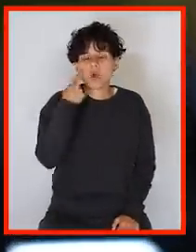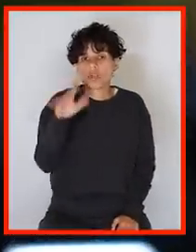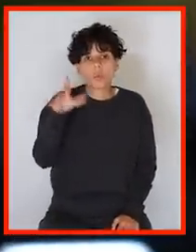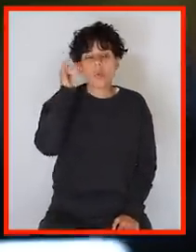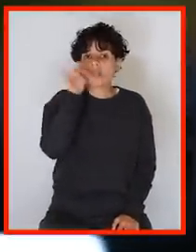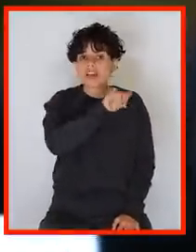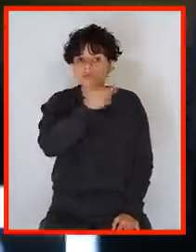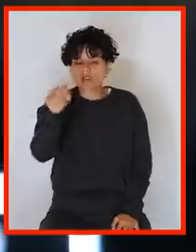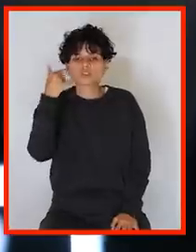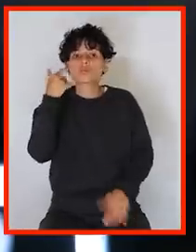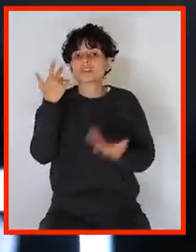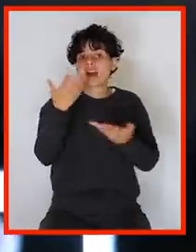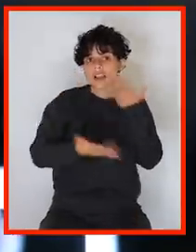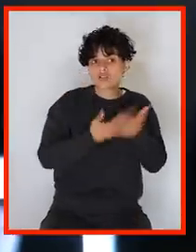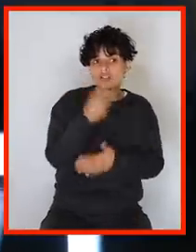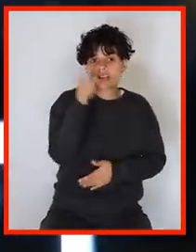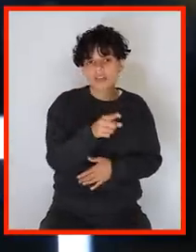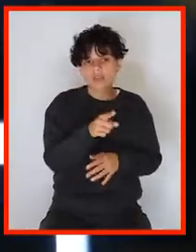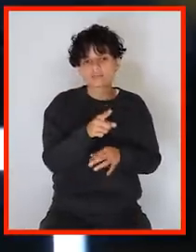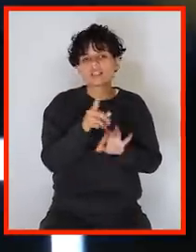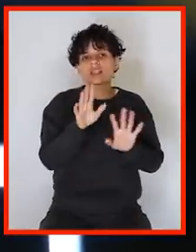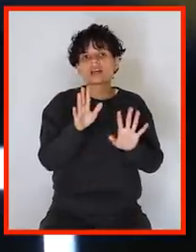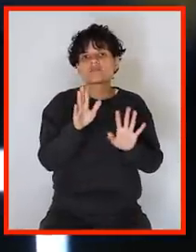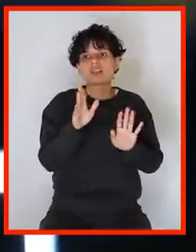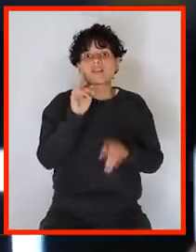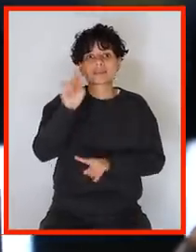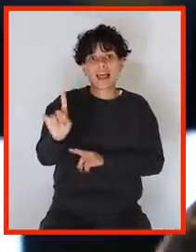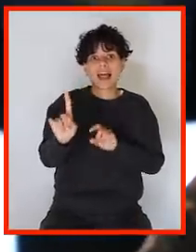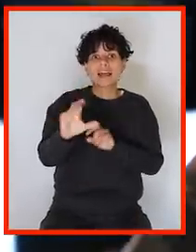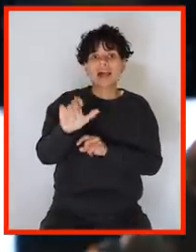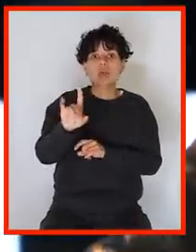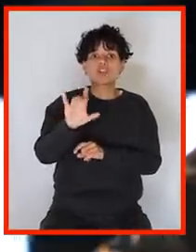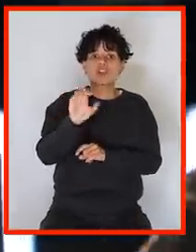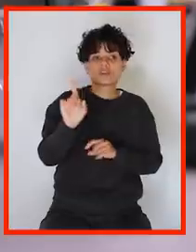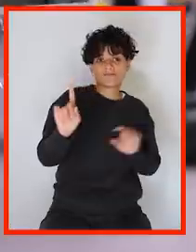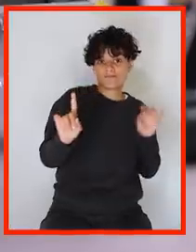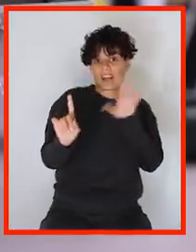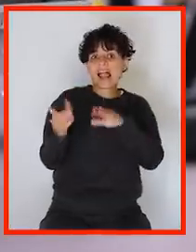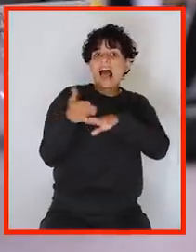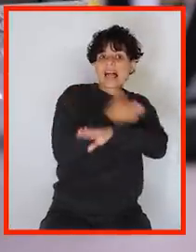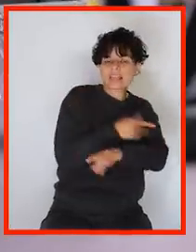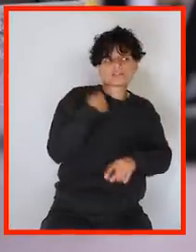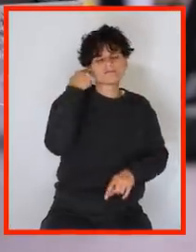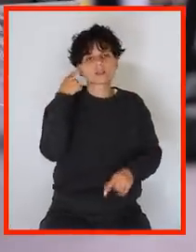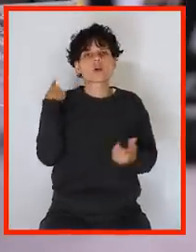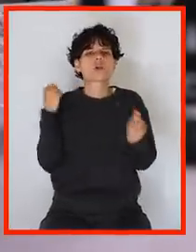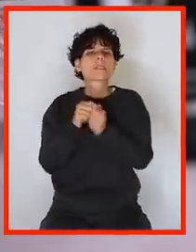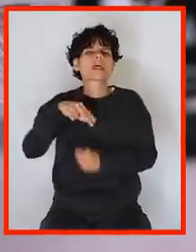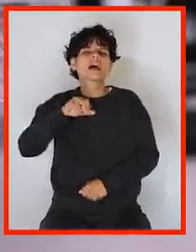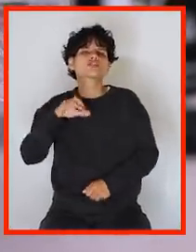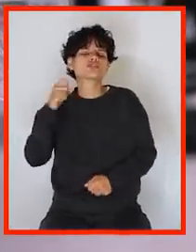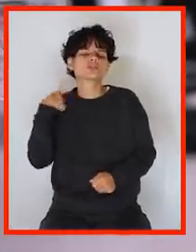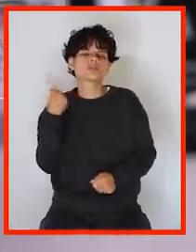Inconscientemente. Cuando yo grabé esa canción, antes de mandársela al Claudio, nosotros estábamos